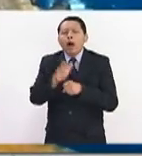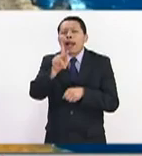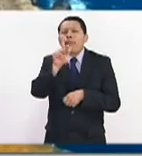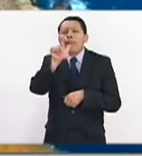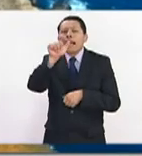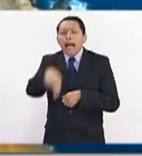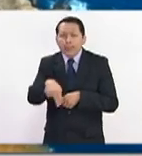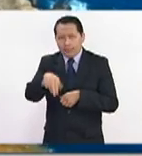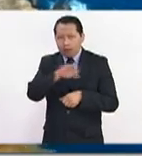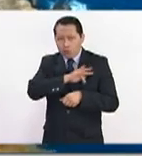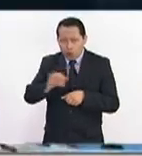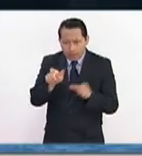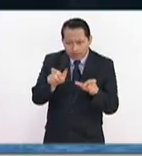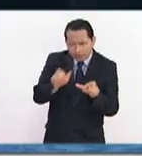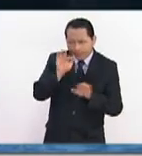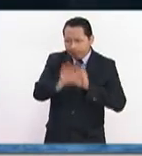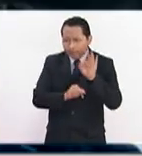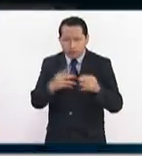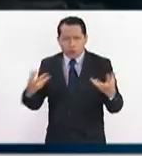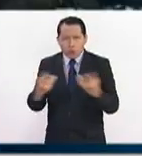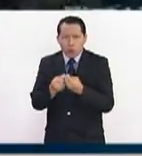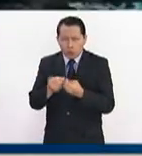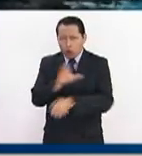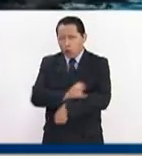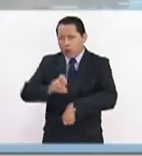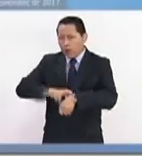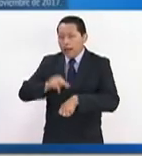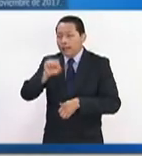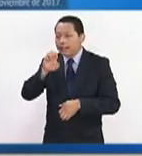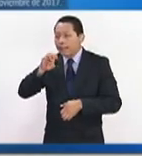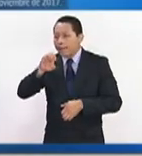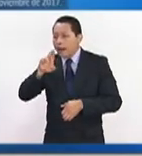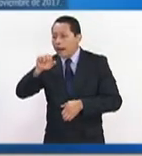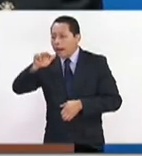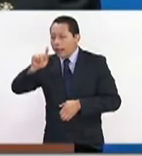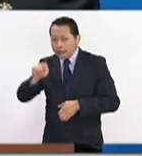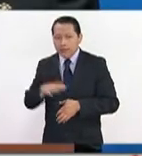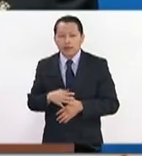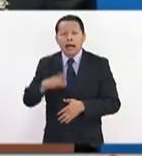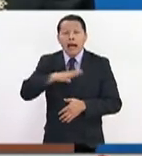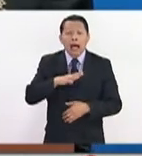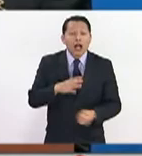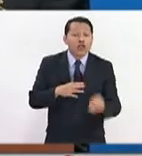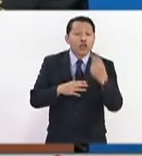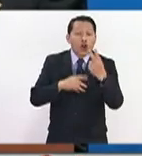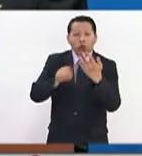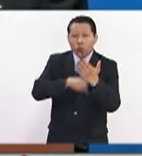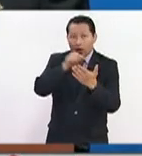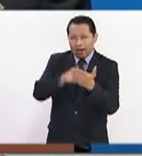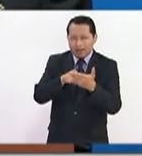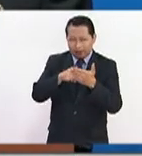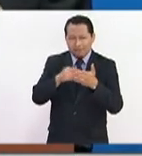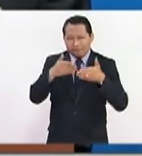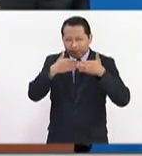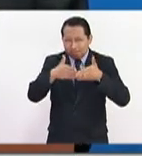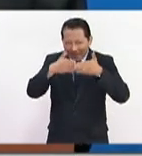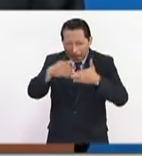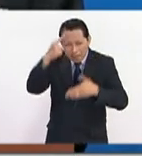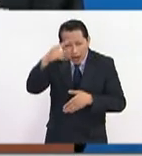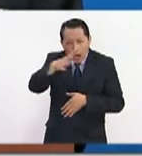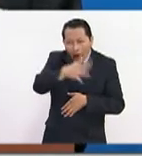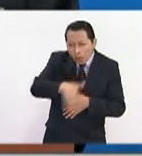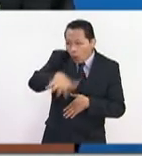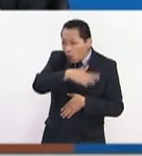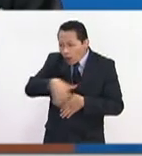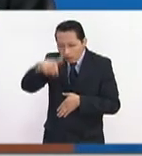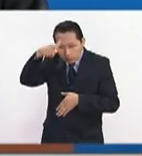y salvaguarda en coordinación con la Semarnat. La construcción de 2 estaciones navales de búsqueda, rescate y vigilancia,